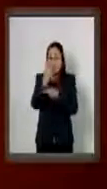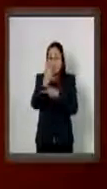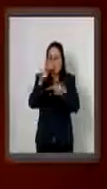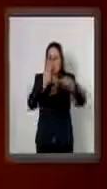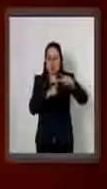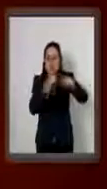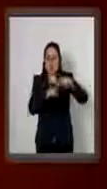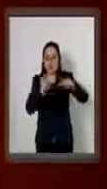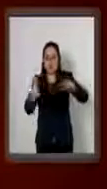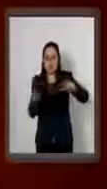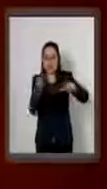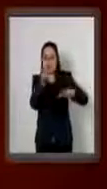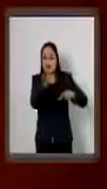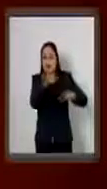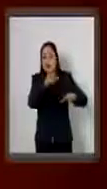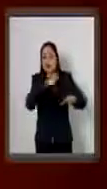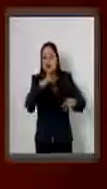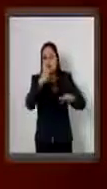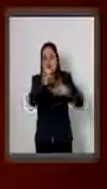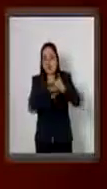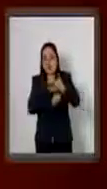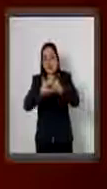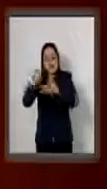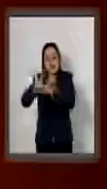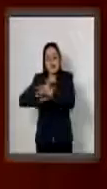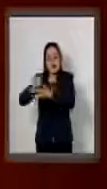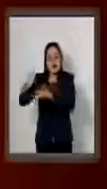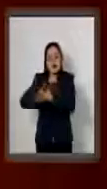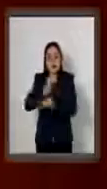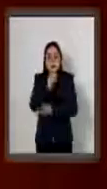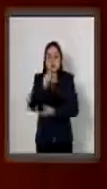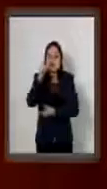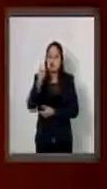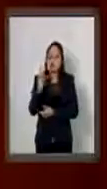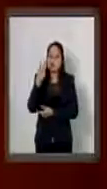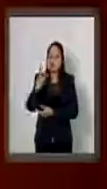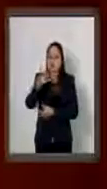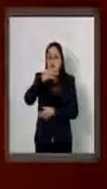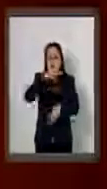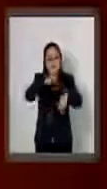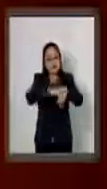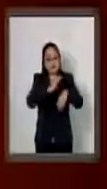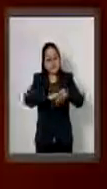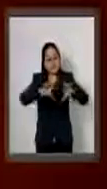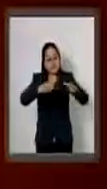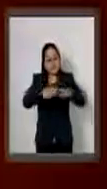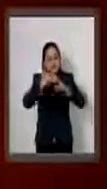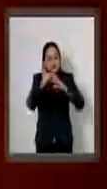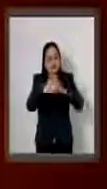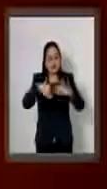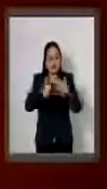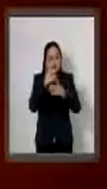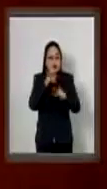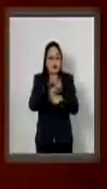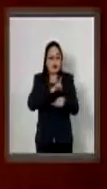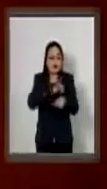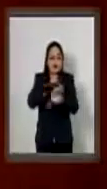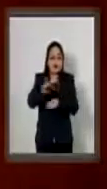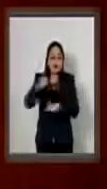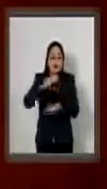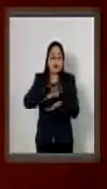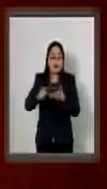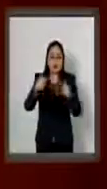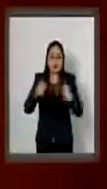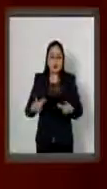entregar contiene un listado de 123 recomendaciones de la Comisión Nacional de los Derechos Humanos, tanto a